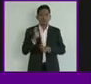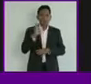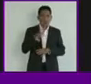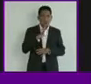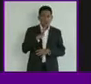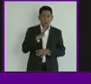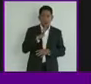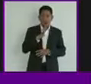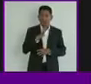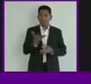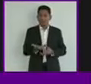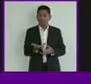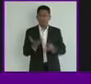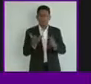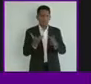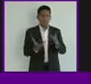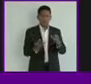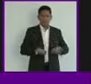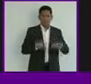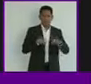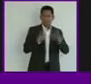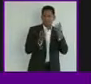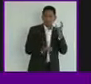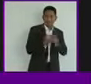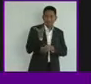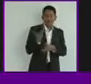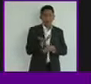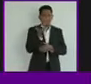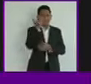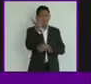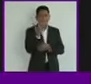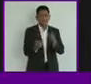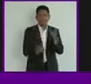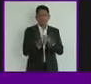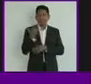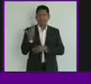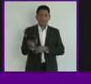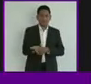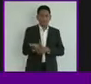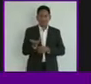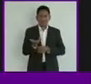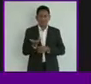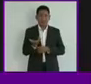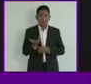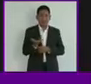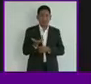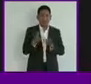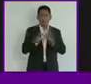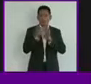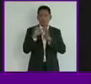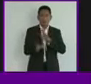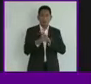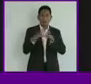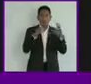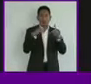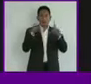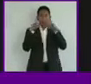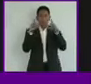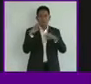Nueva vida, ¿no? Nueva normalidad. A ver, esto ya es normal, ya va a ser normal vivir así, ¿no? Las fotos con cubrebocas, ¿no? Que no lo vamos a poder